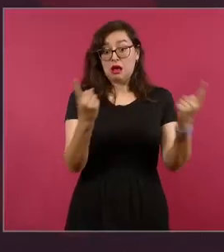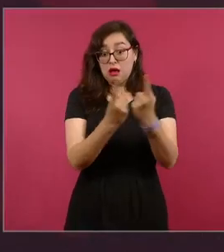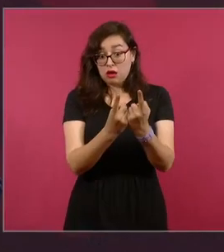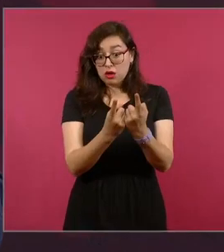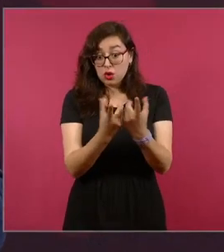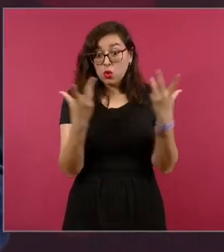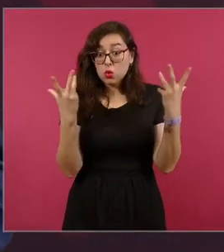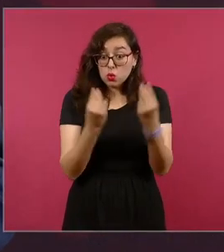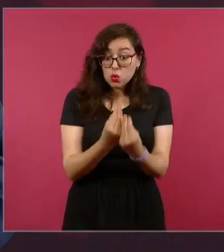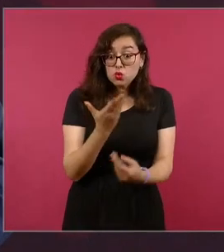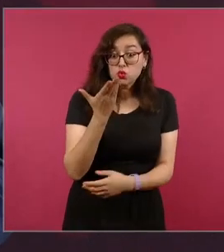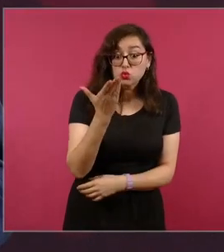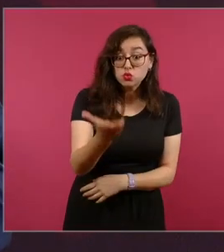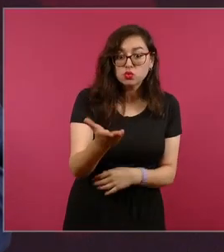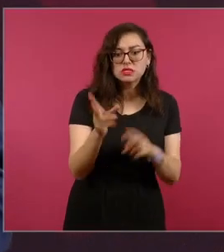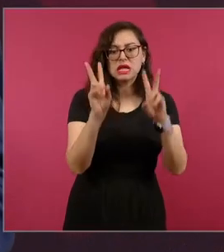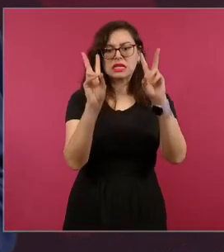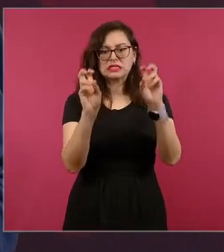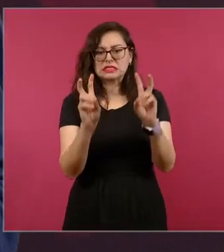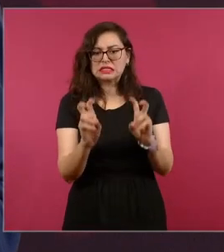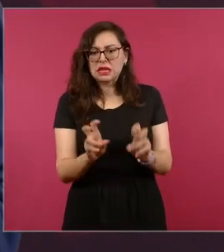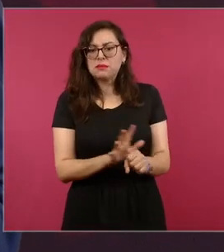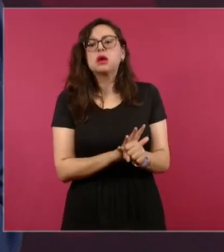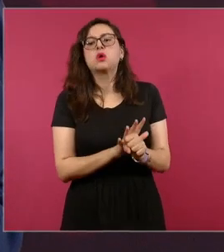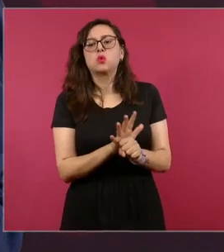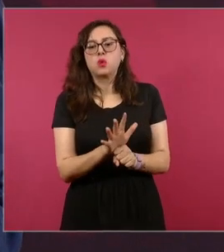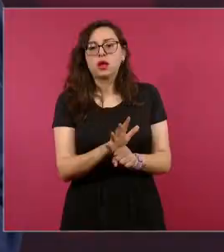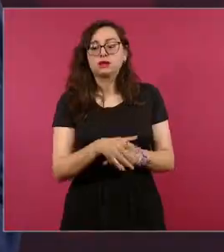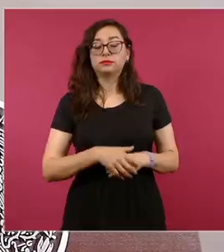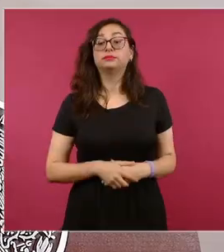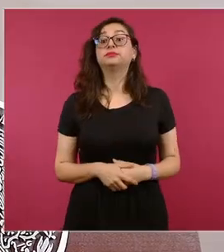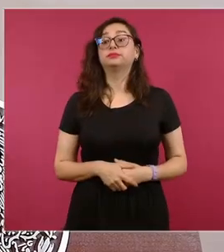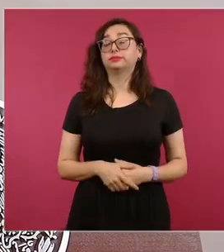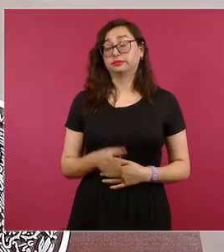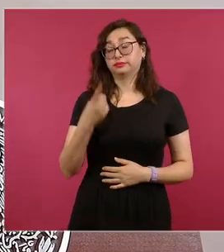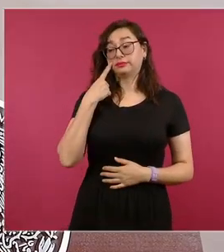una… viene el director de la NASA.